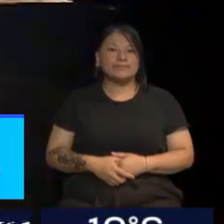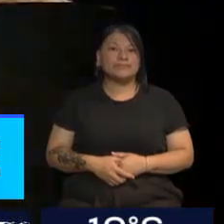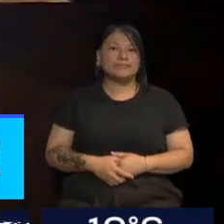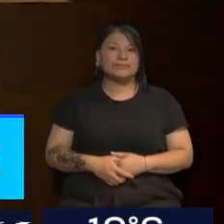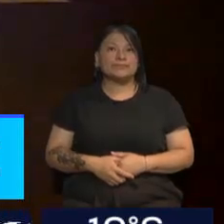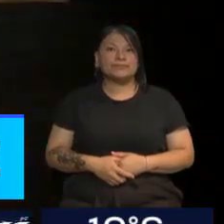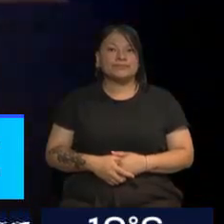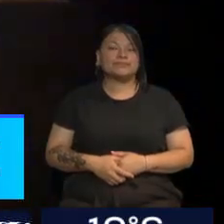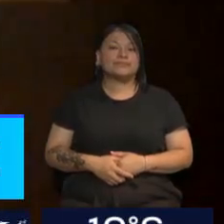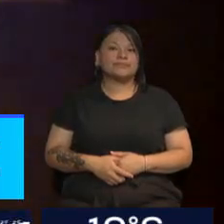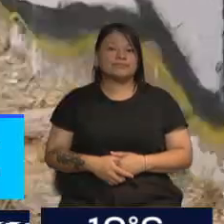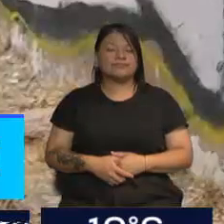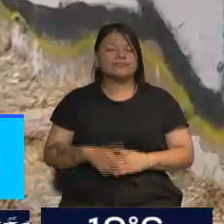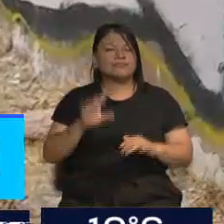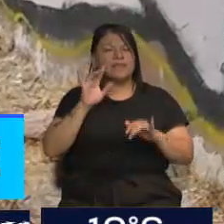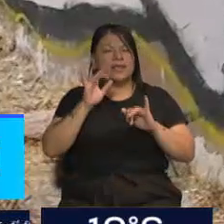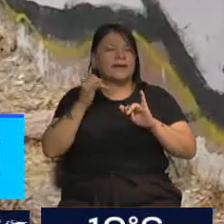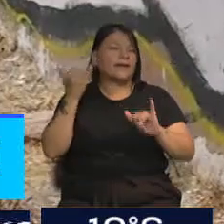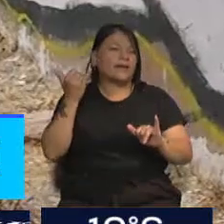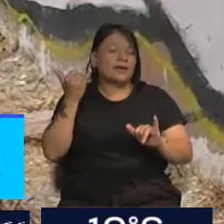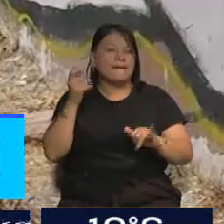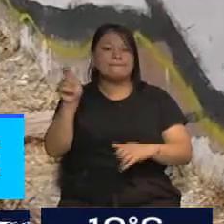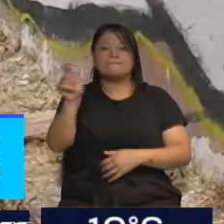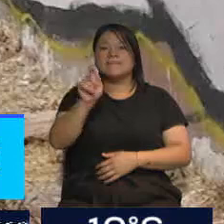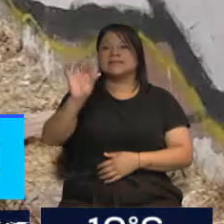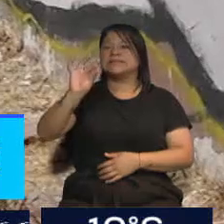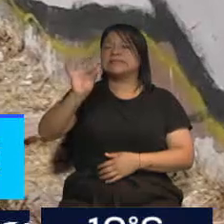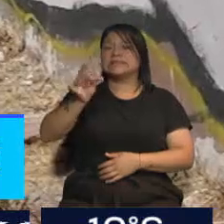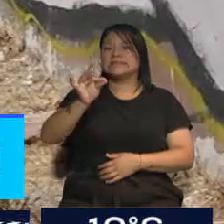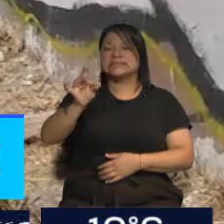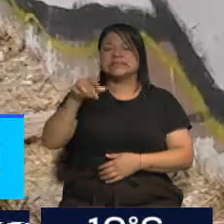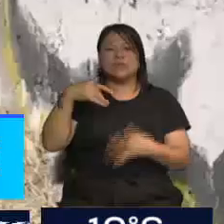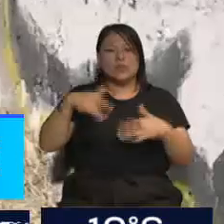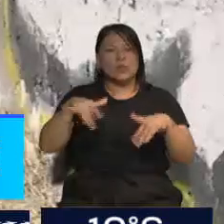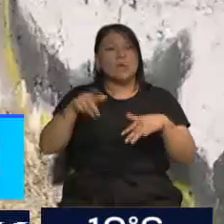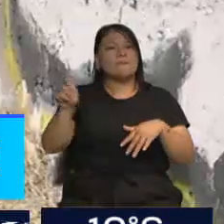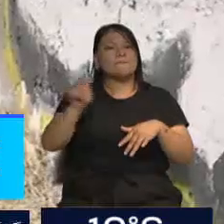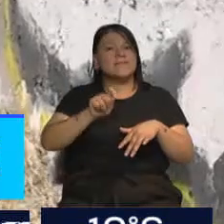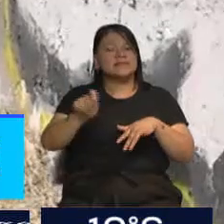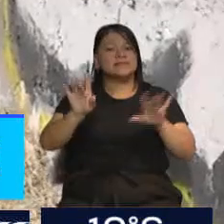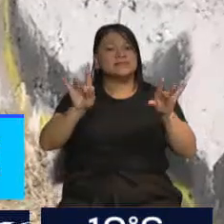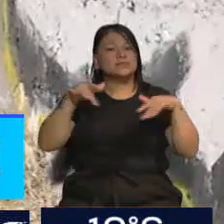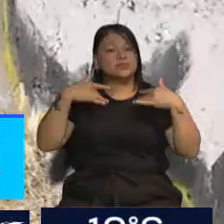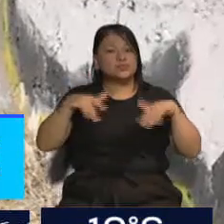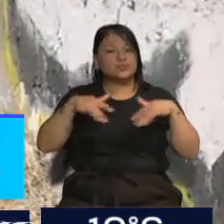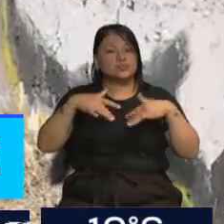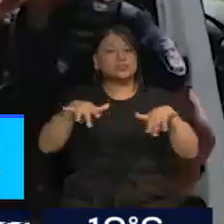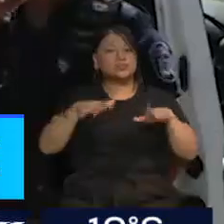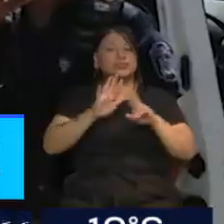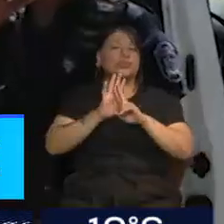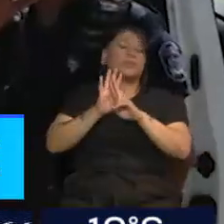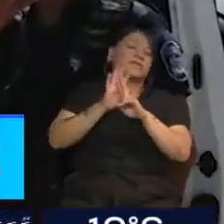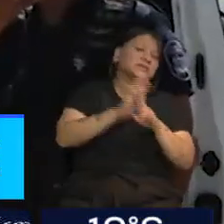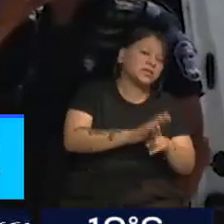de los índices. Se nota claramente que el mes de diciembre es un mes complejo en materia de